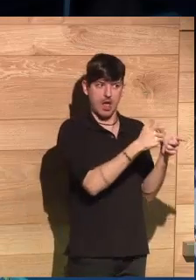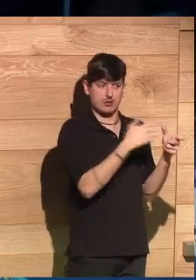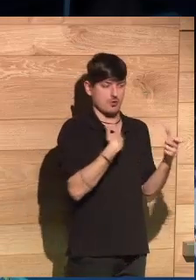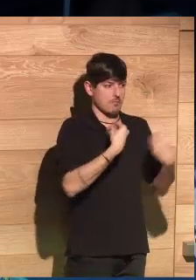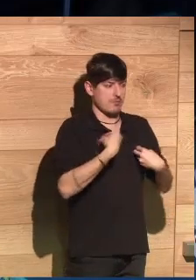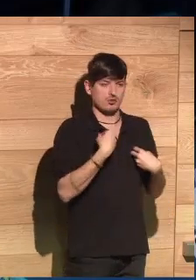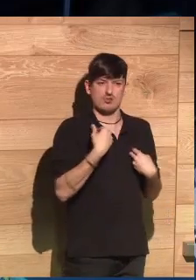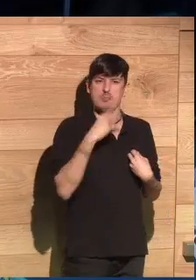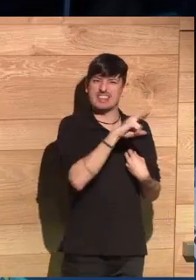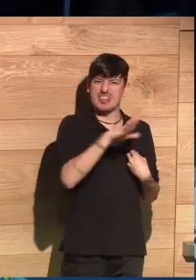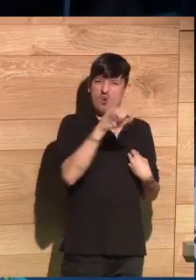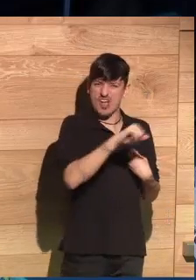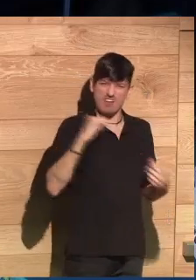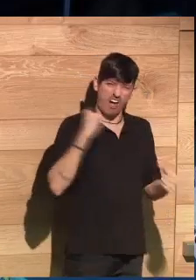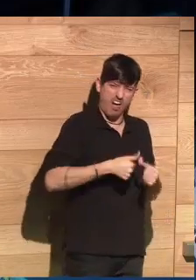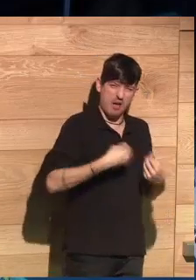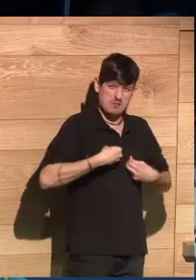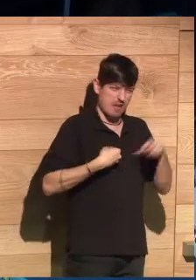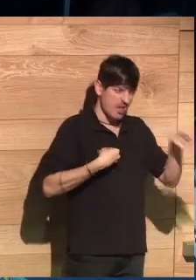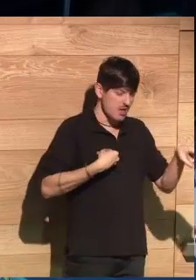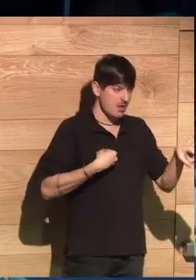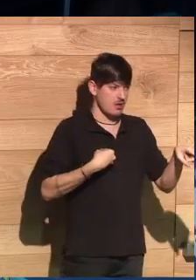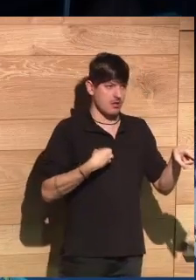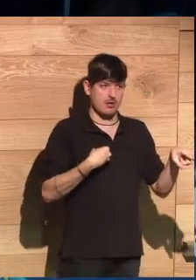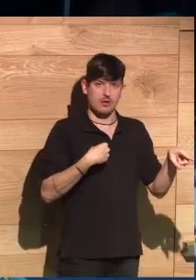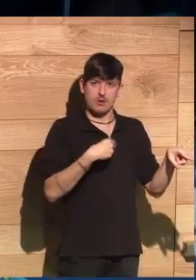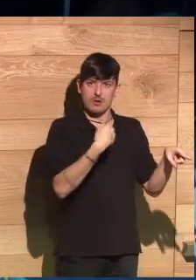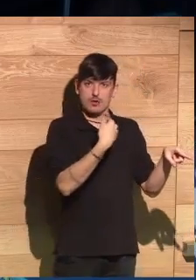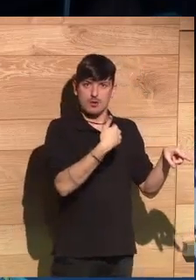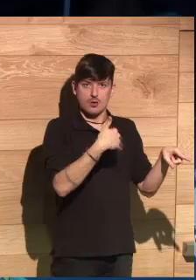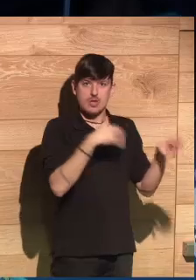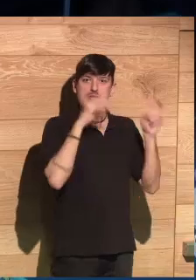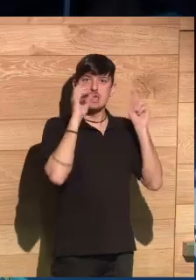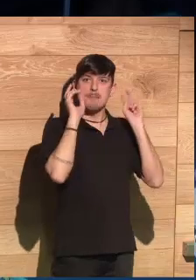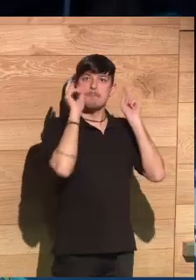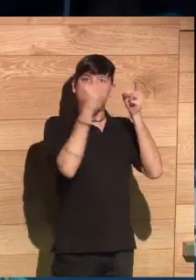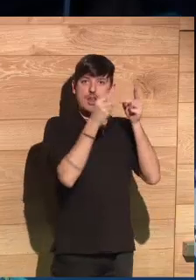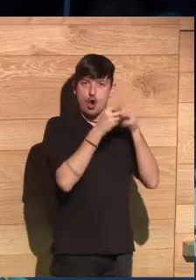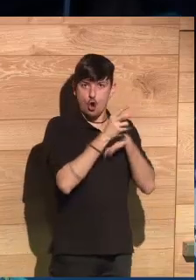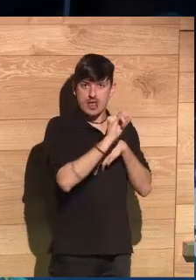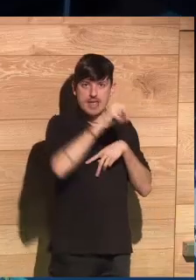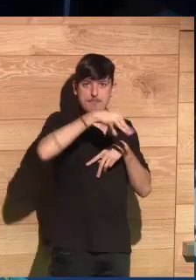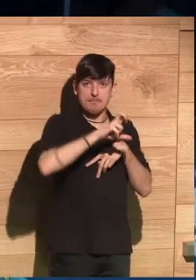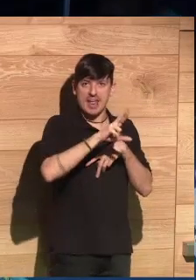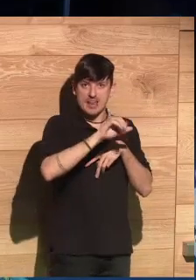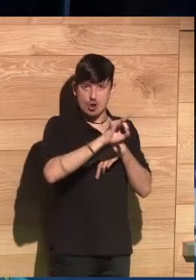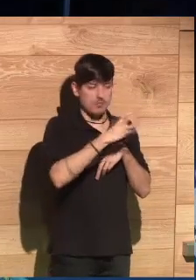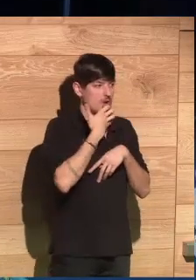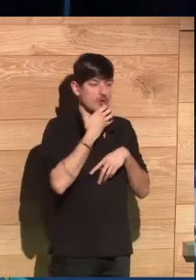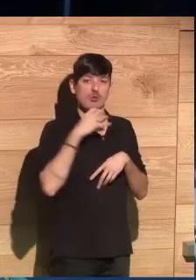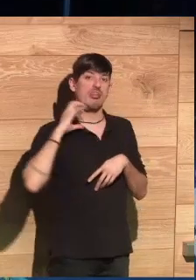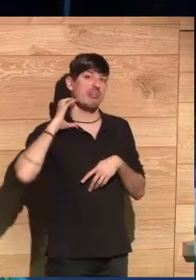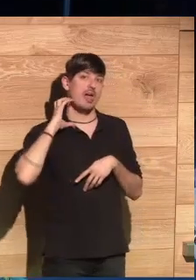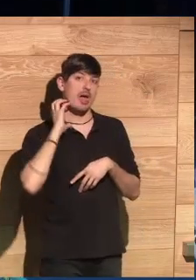Unidos, llevo allí 25 años y al ser un imperio, como lo fue, lo comentaba, me gusta a veces comentar, Cervantes